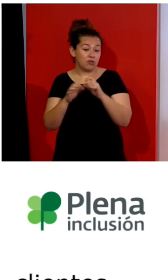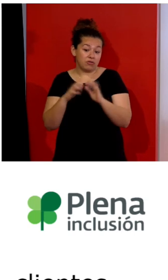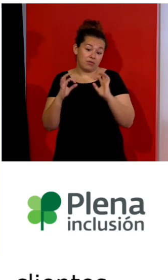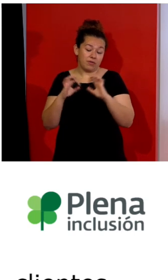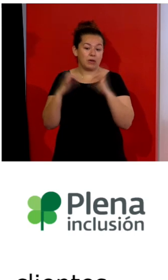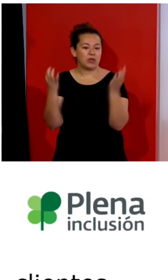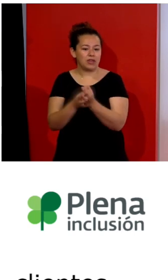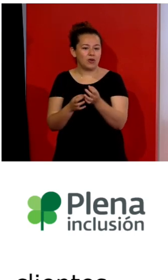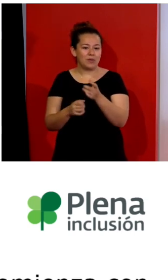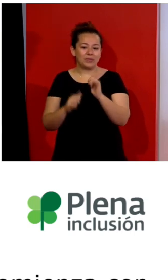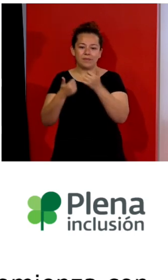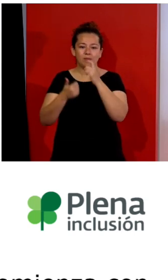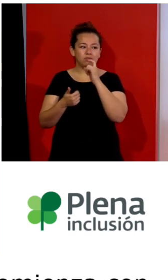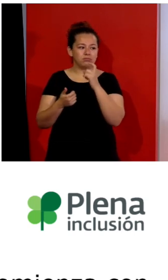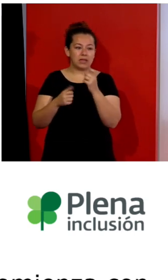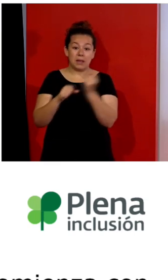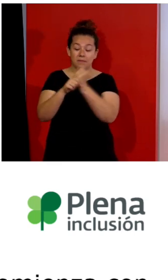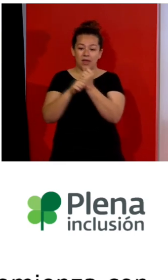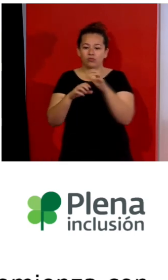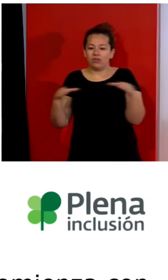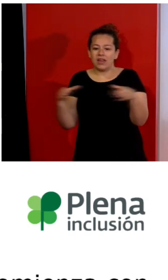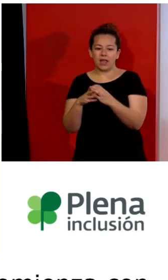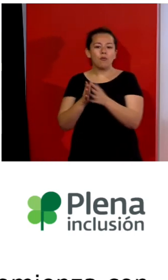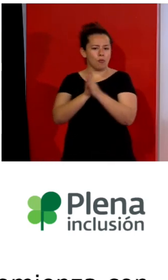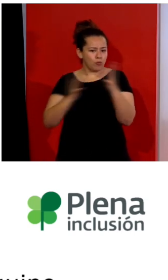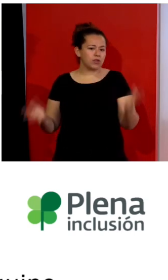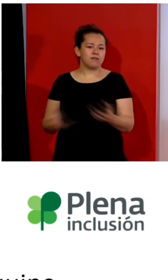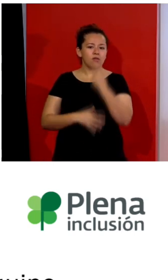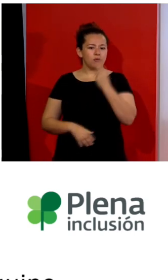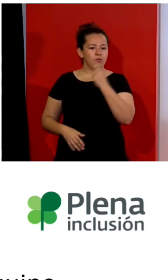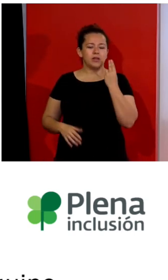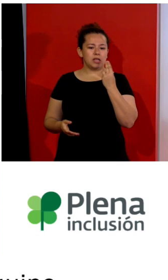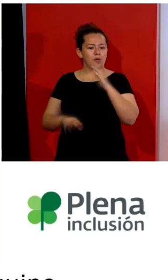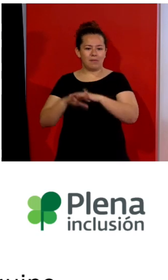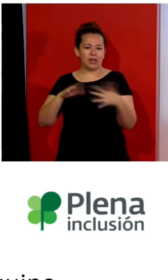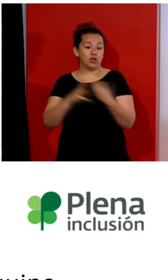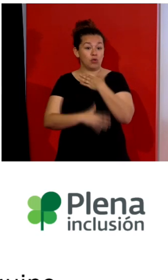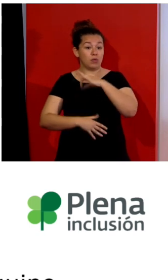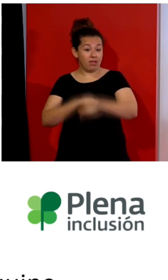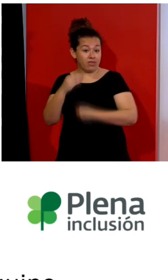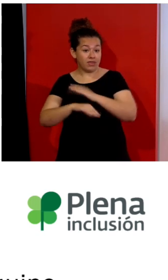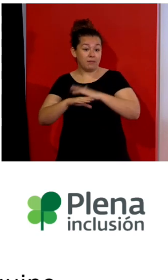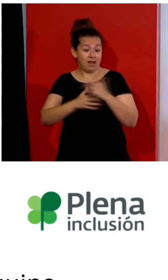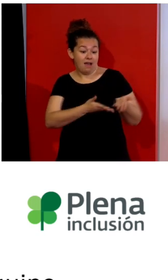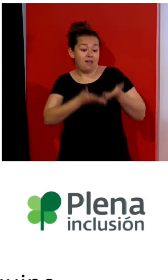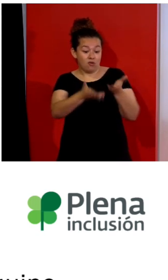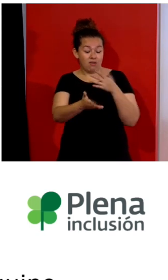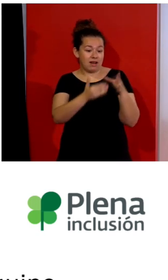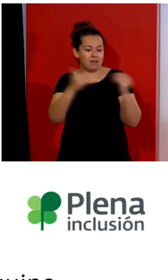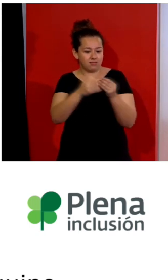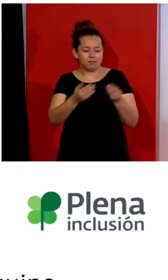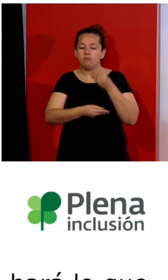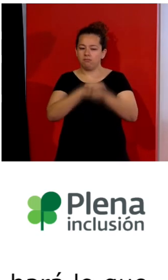empleados, pues un equipo motivado, comprometido y valorado hará todo lo que esté en su mano para ayudar a los clientes, generando resultados para